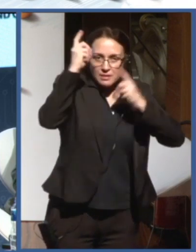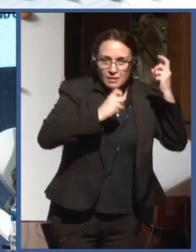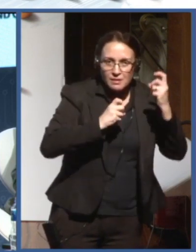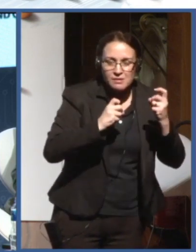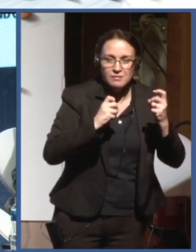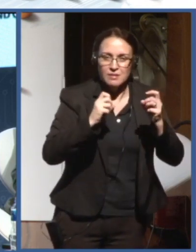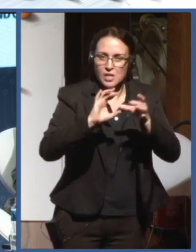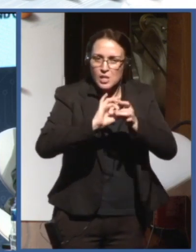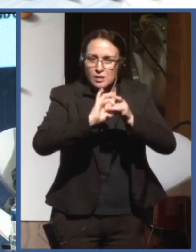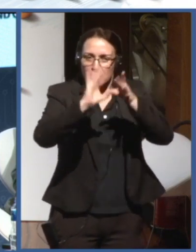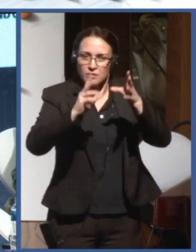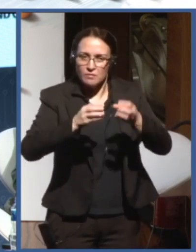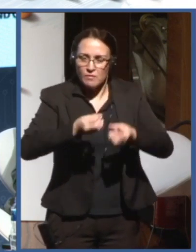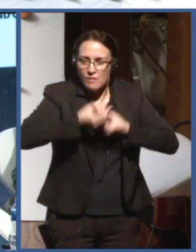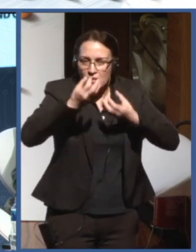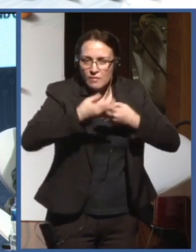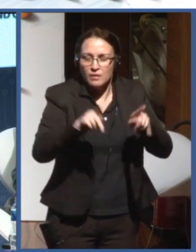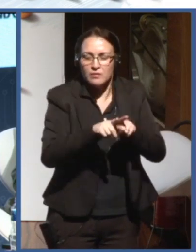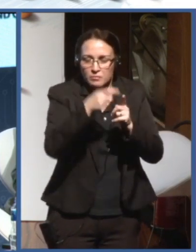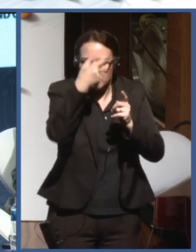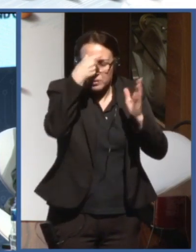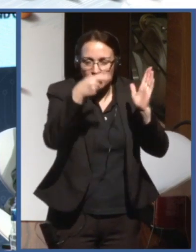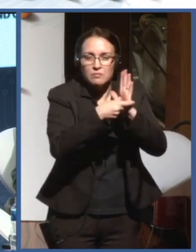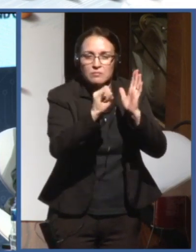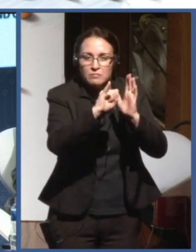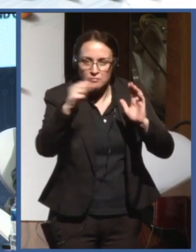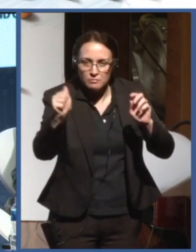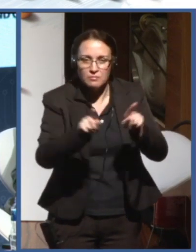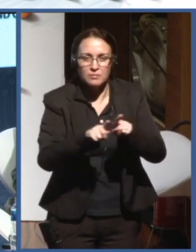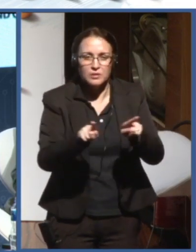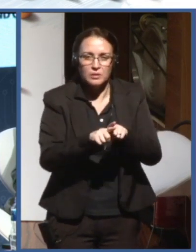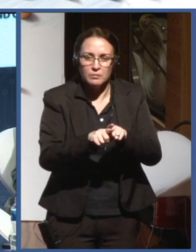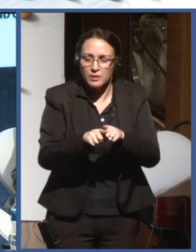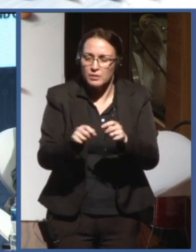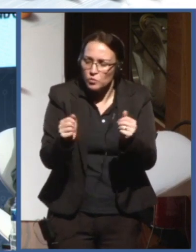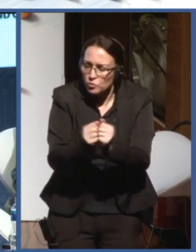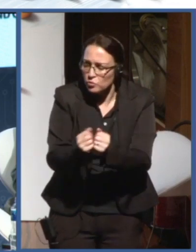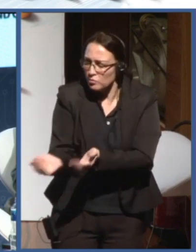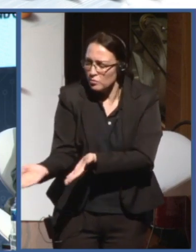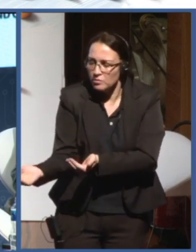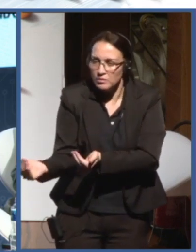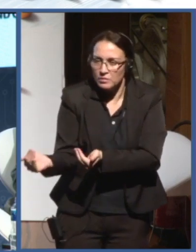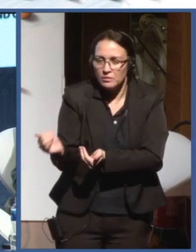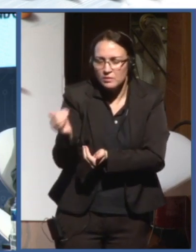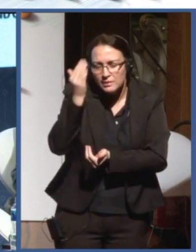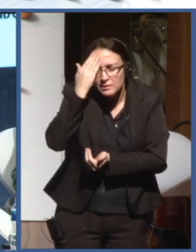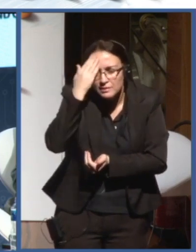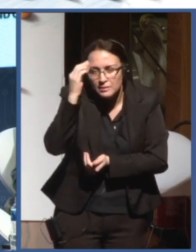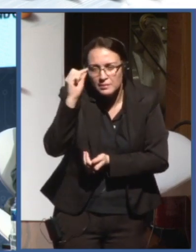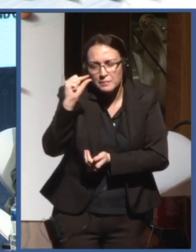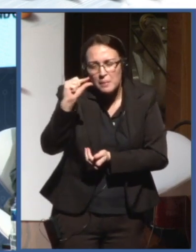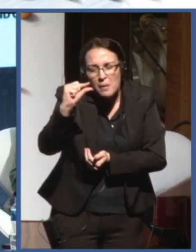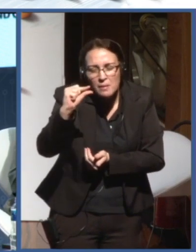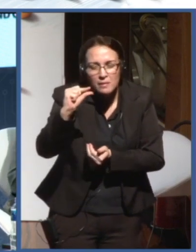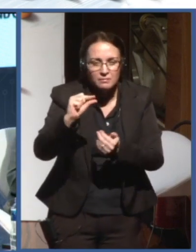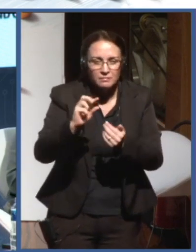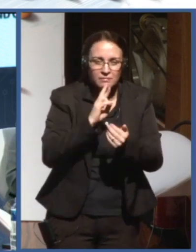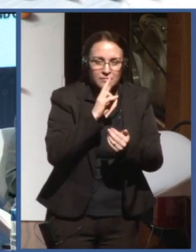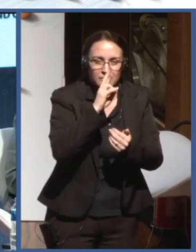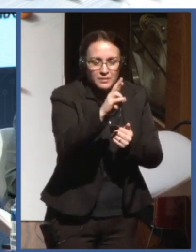también lo trabajamos con estudiantes. Yo sé que solamente es un pedazo de la pregunta, pero nosotros también tratamos de